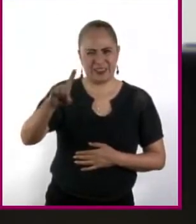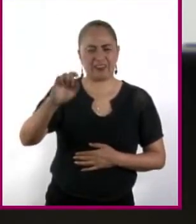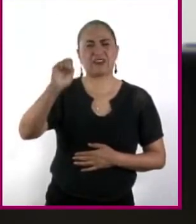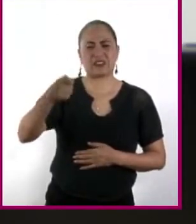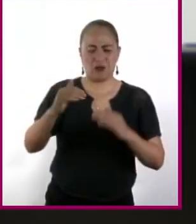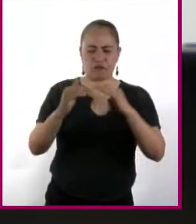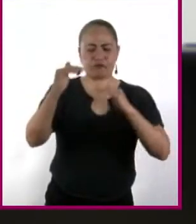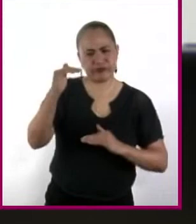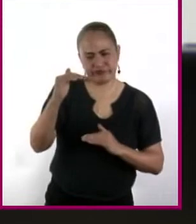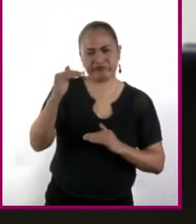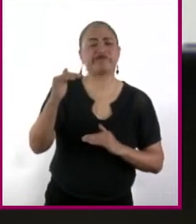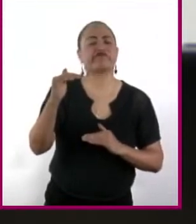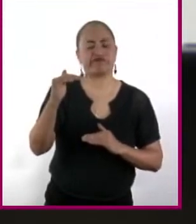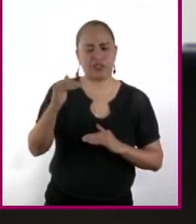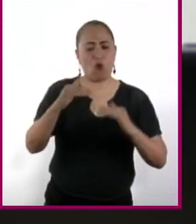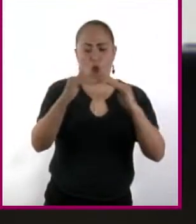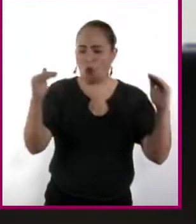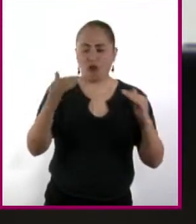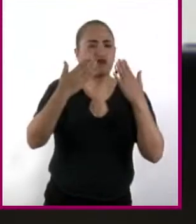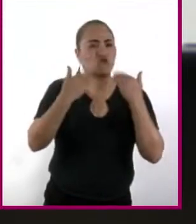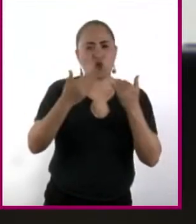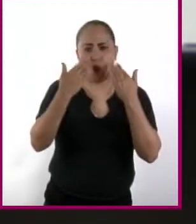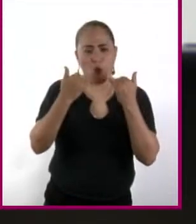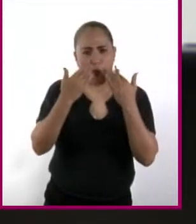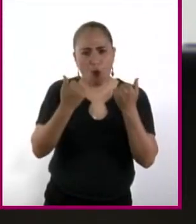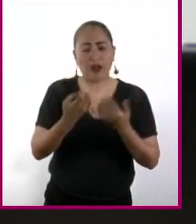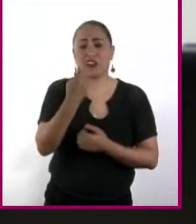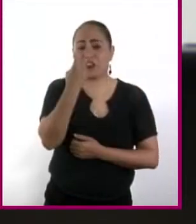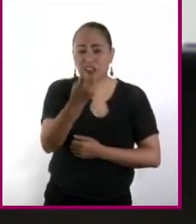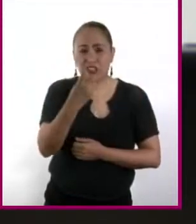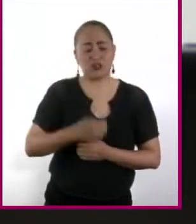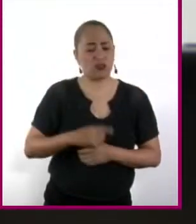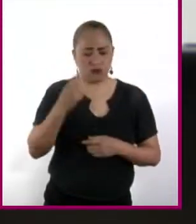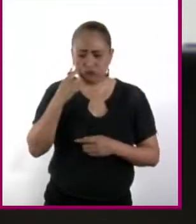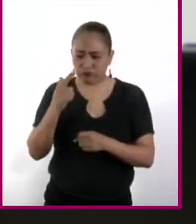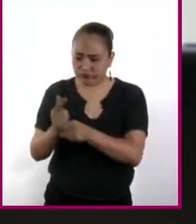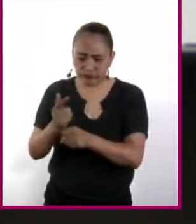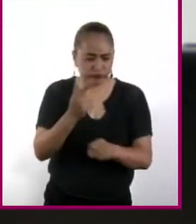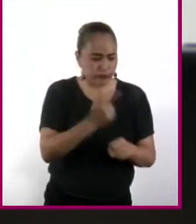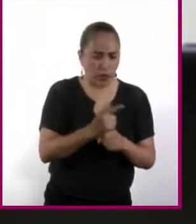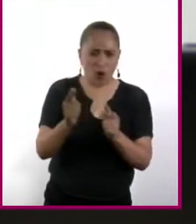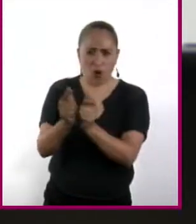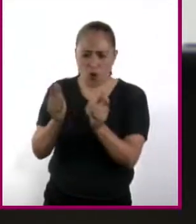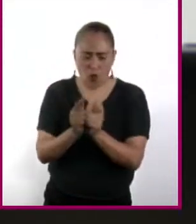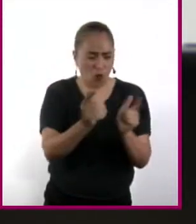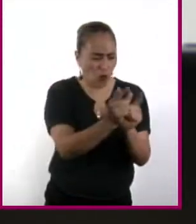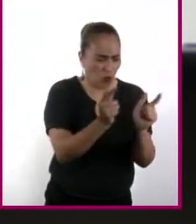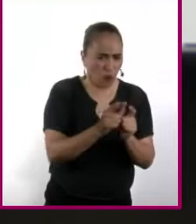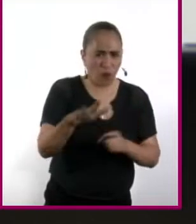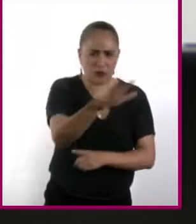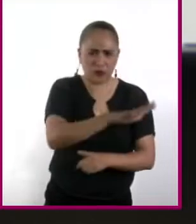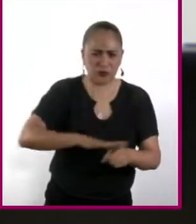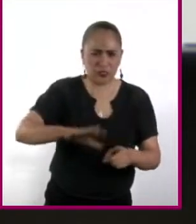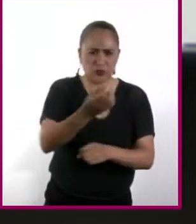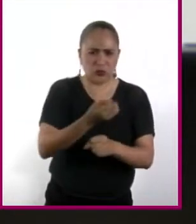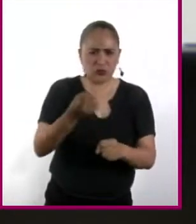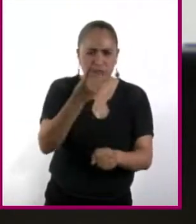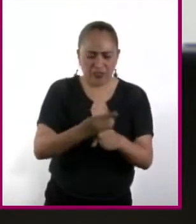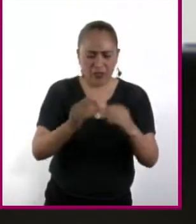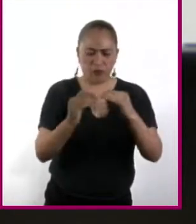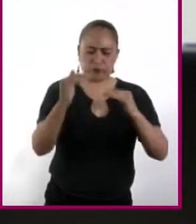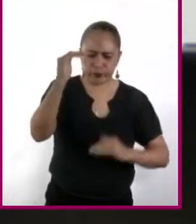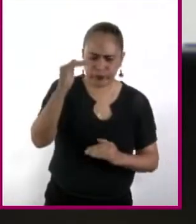equidad. También que la inequidad social representa una diferencia entre los grupos o clases que forman una sociedad y que la desigualdad